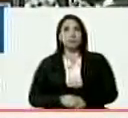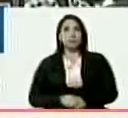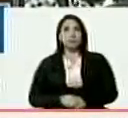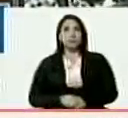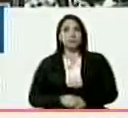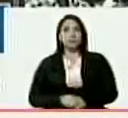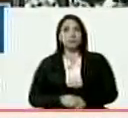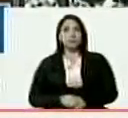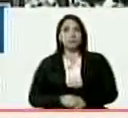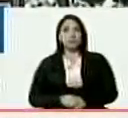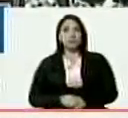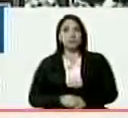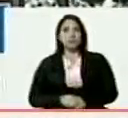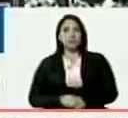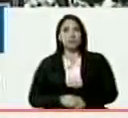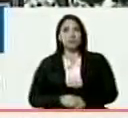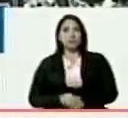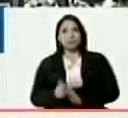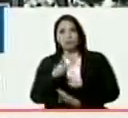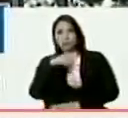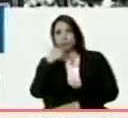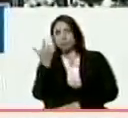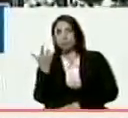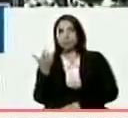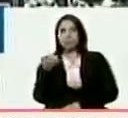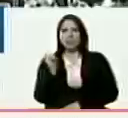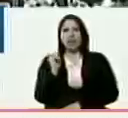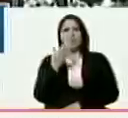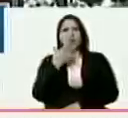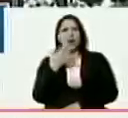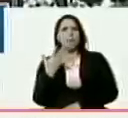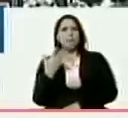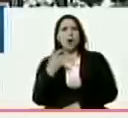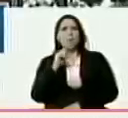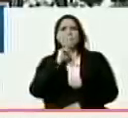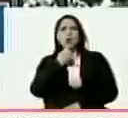descarado. Ahorita están en una de bloquear las redes